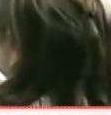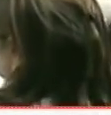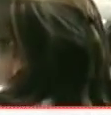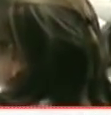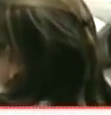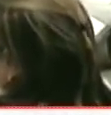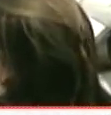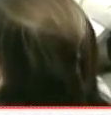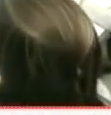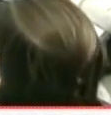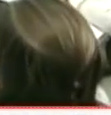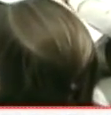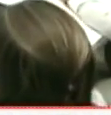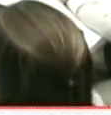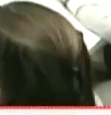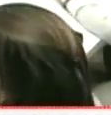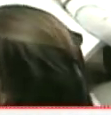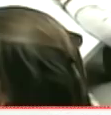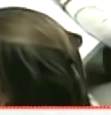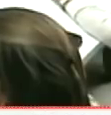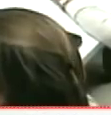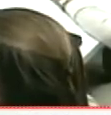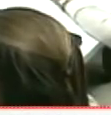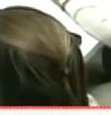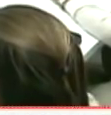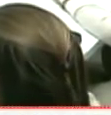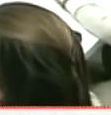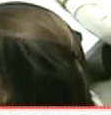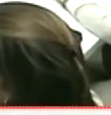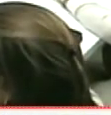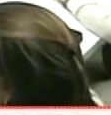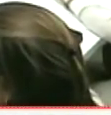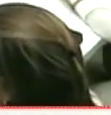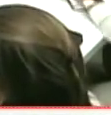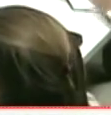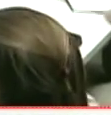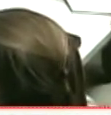planificación para lo que resta de año,